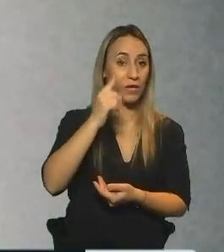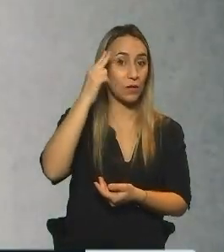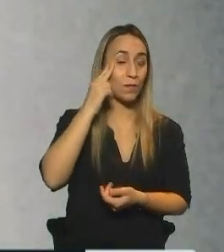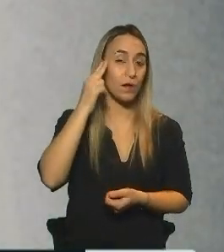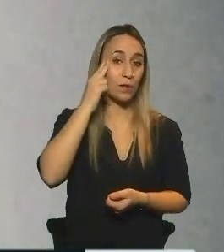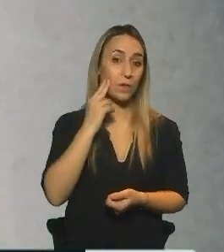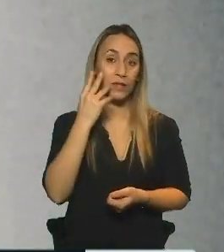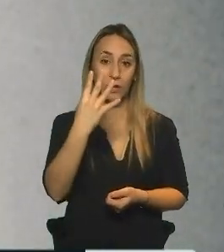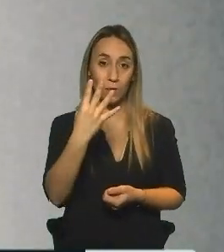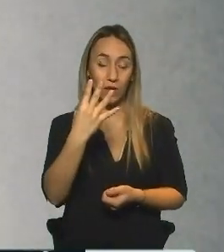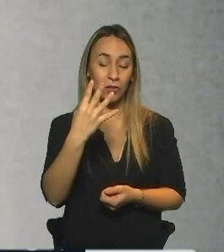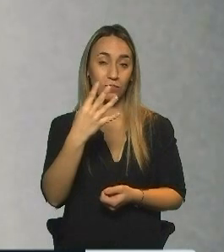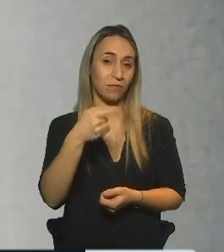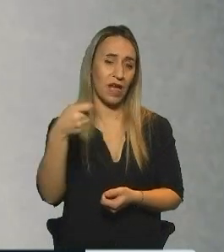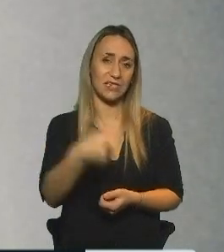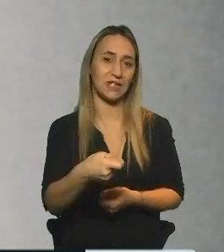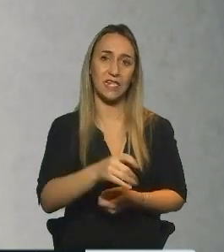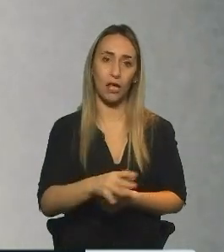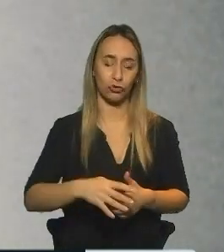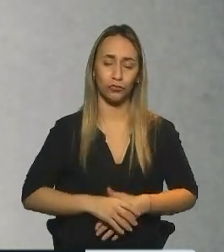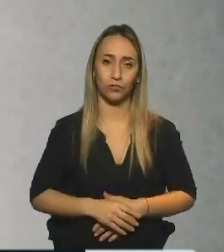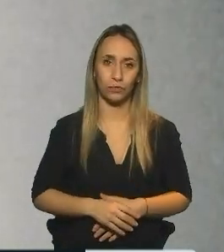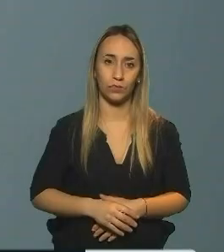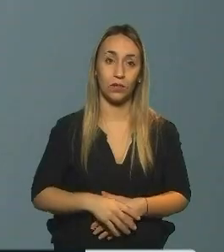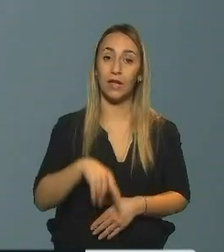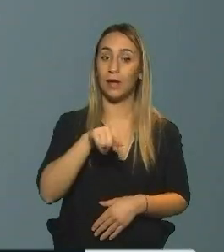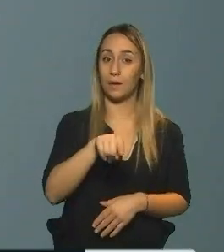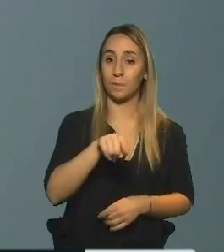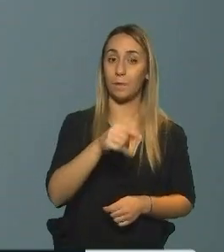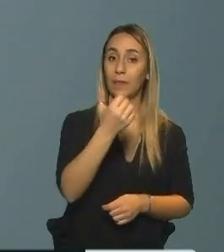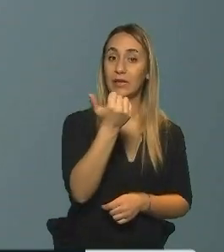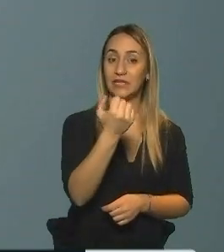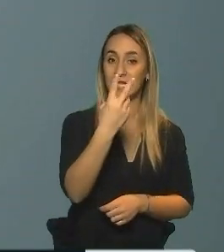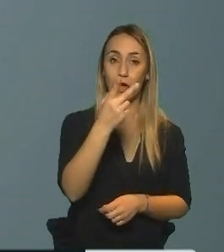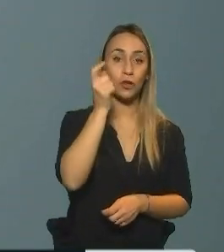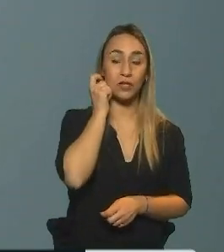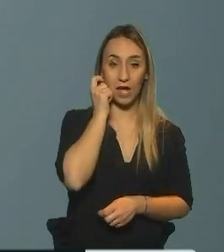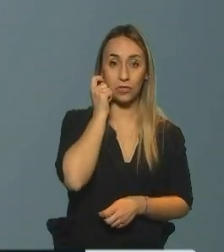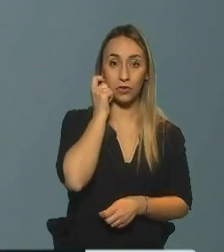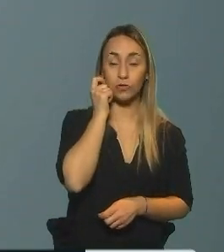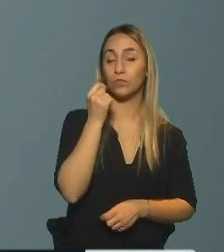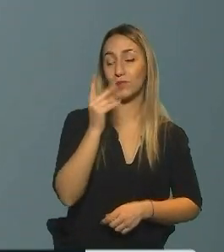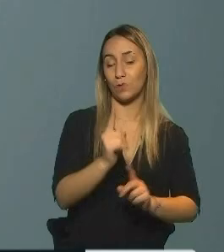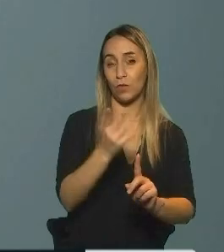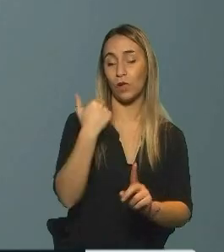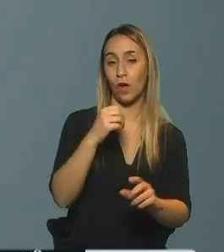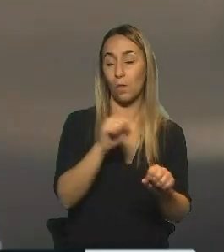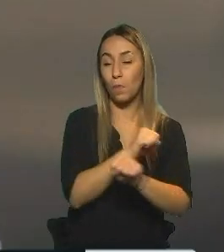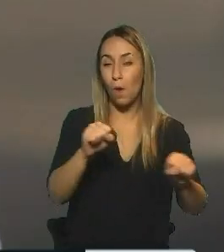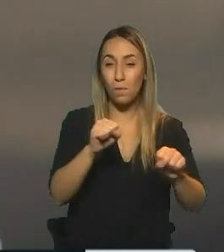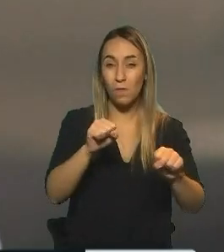1994 lo asesinaron. Él tenía 62 años cuando ocurrió el